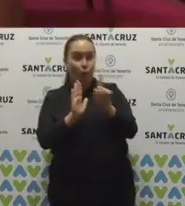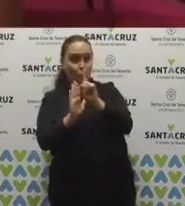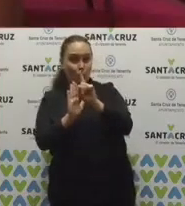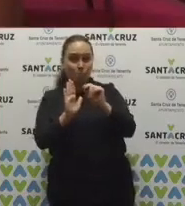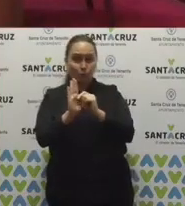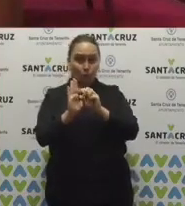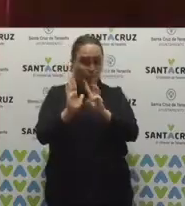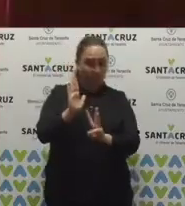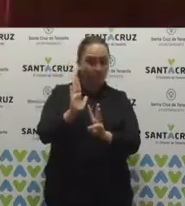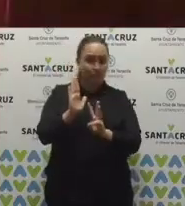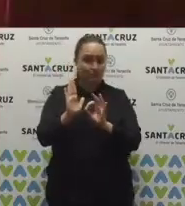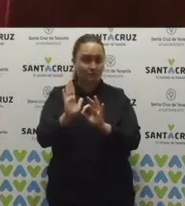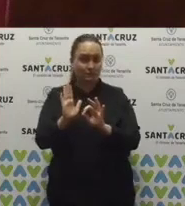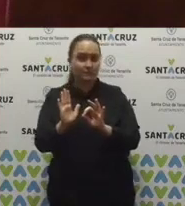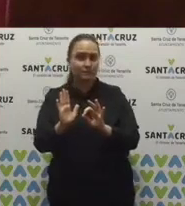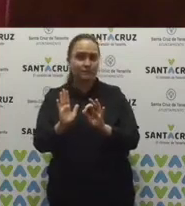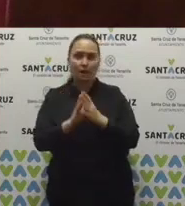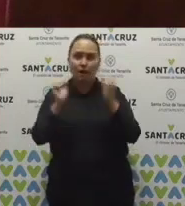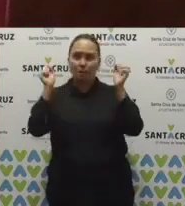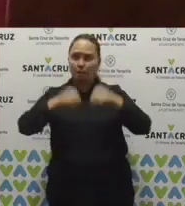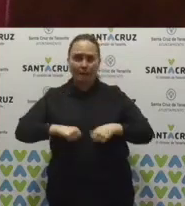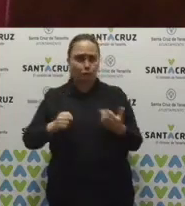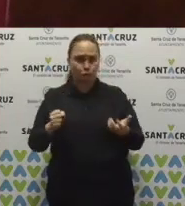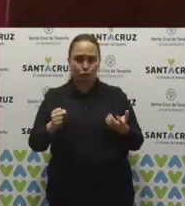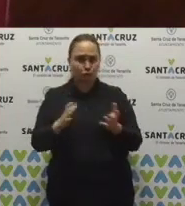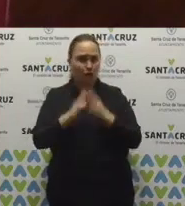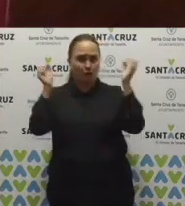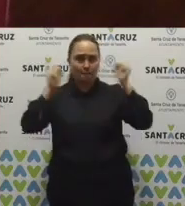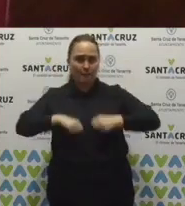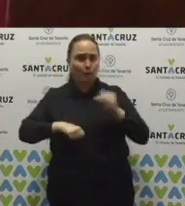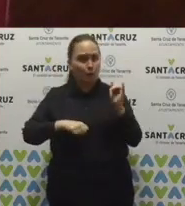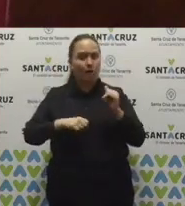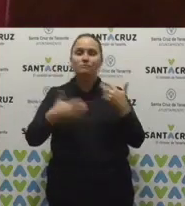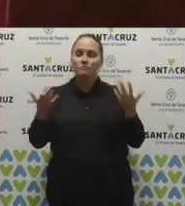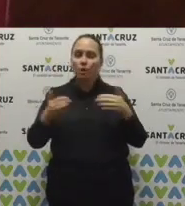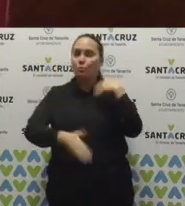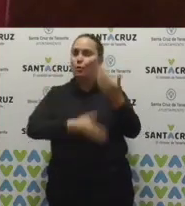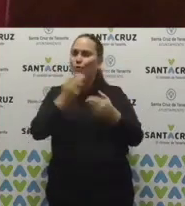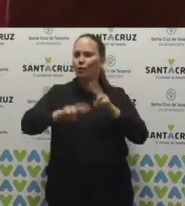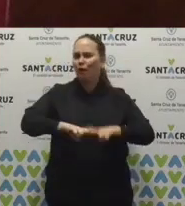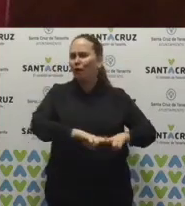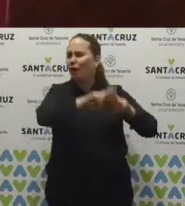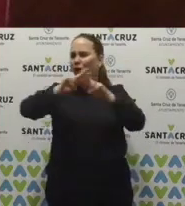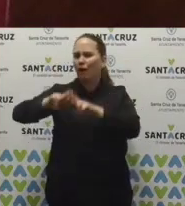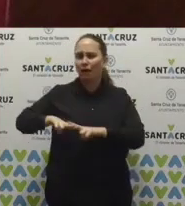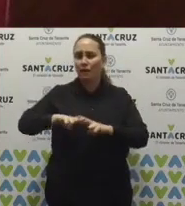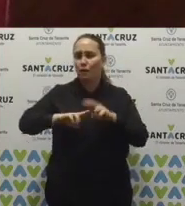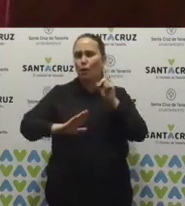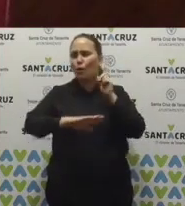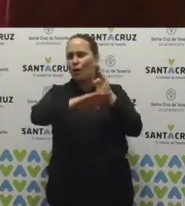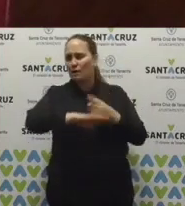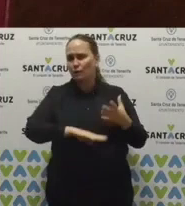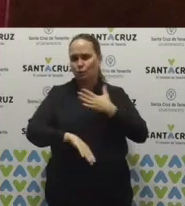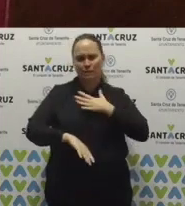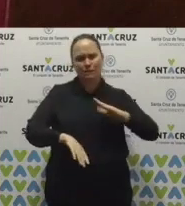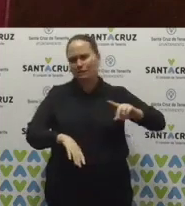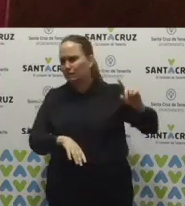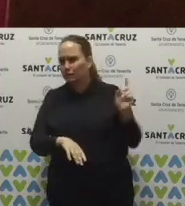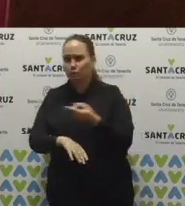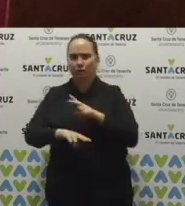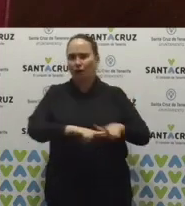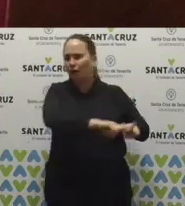tres pactamos el inicio de un proceso de estudio de modificación de todas nuestras ordenanzas municipales